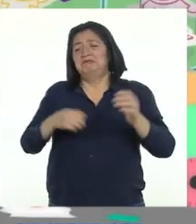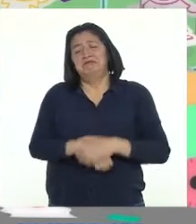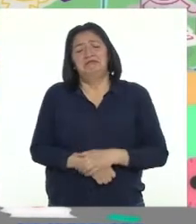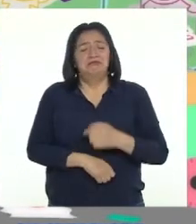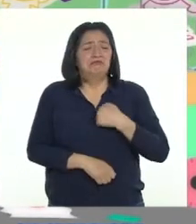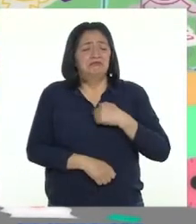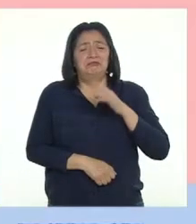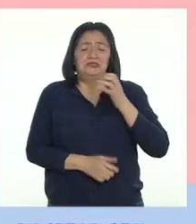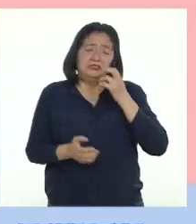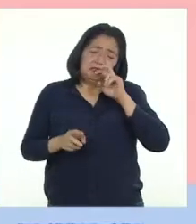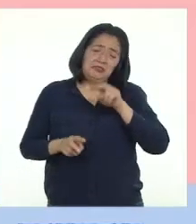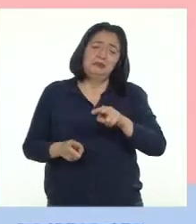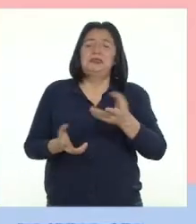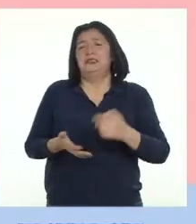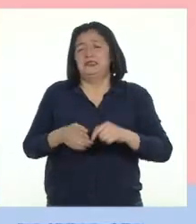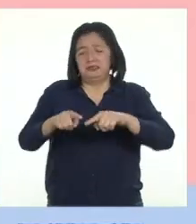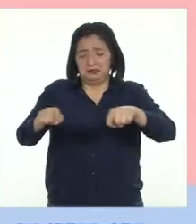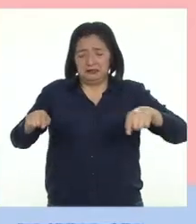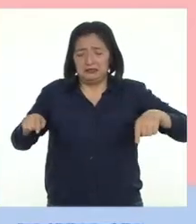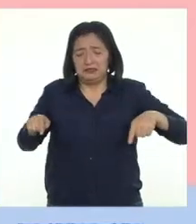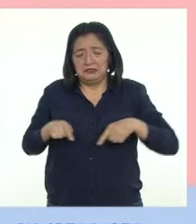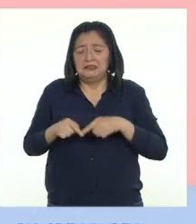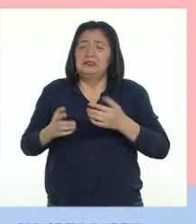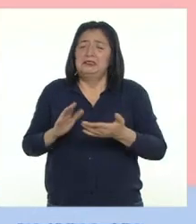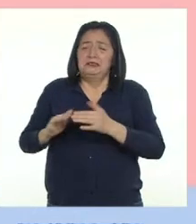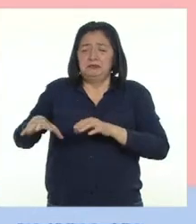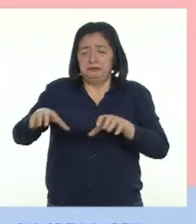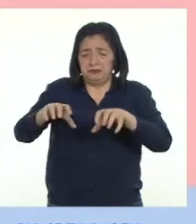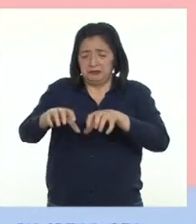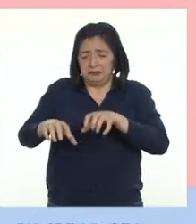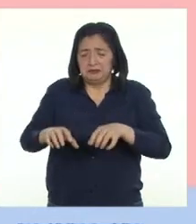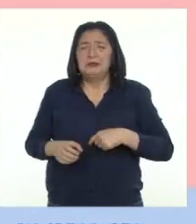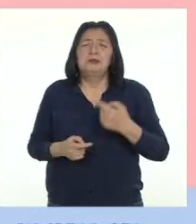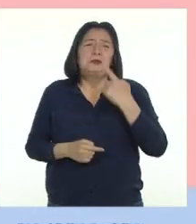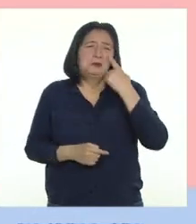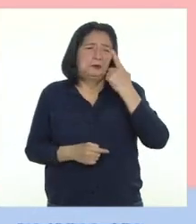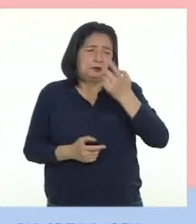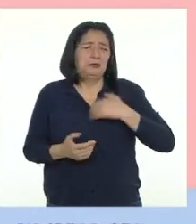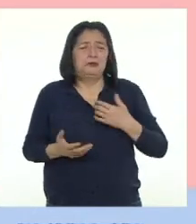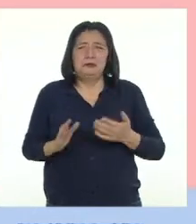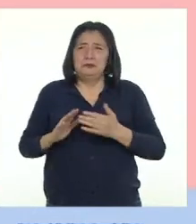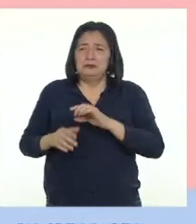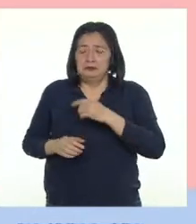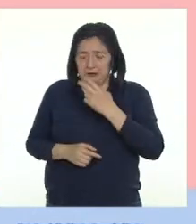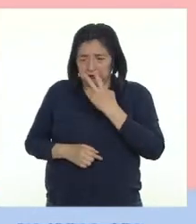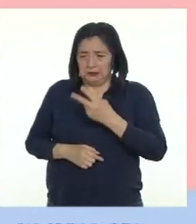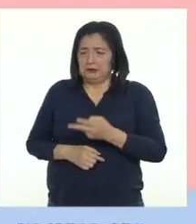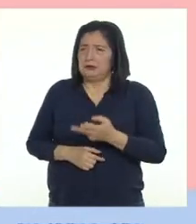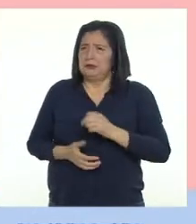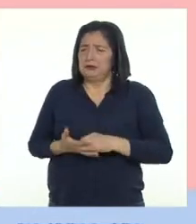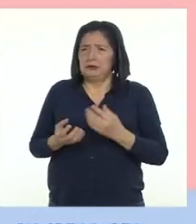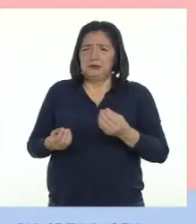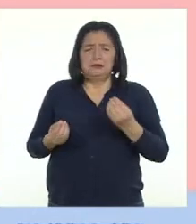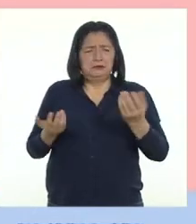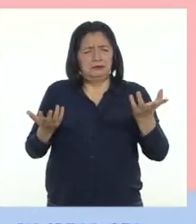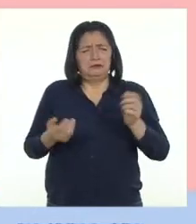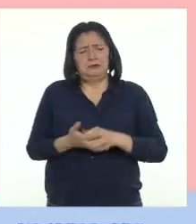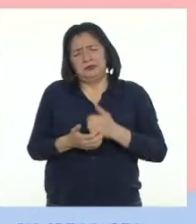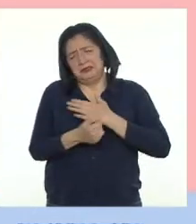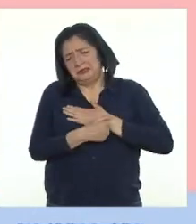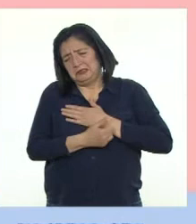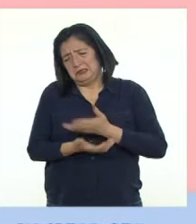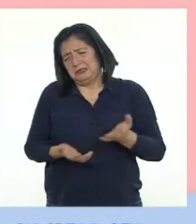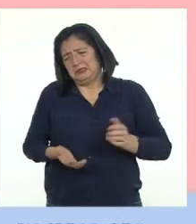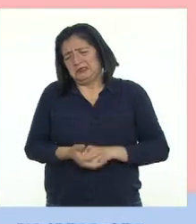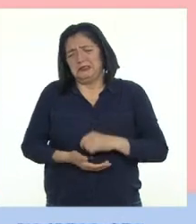eso se vea en mi maqueta. Porque quiero que conozcan mi barrio y vean con asombro cómo algo tan querido